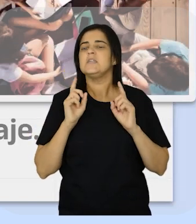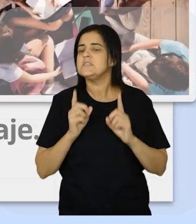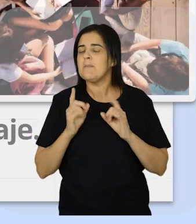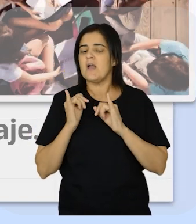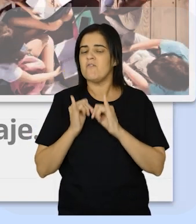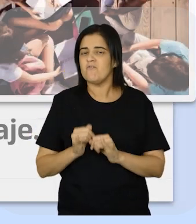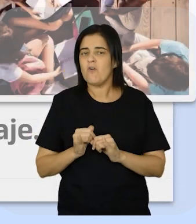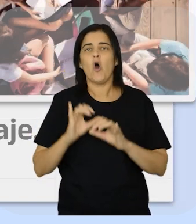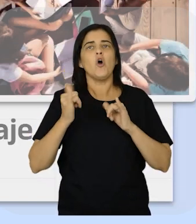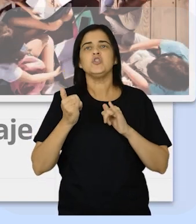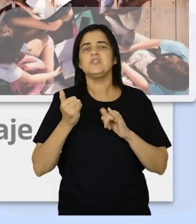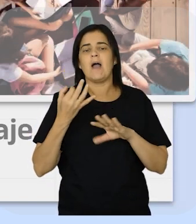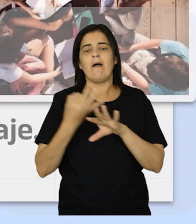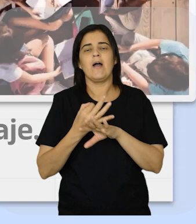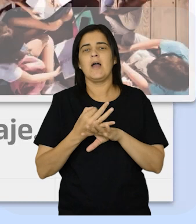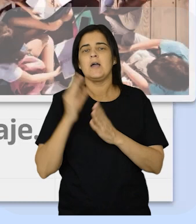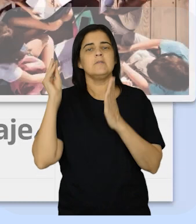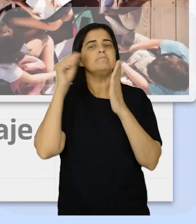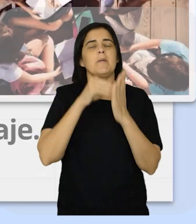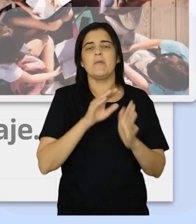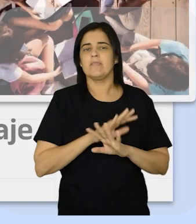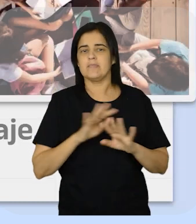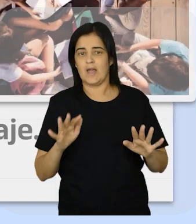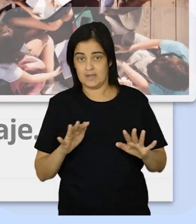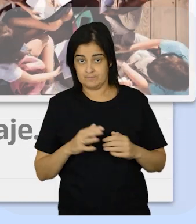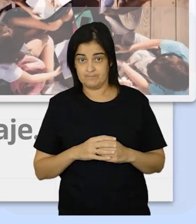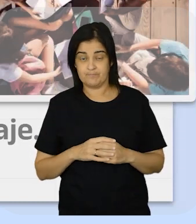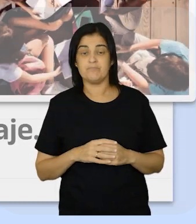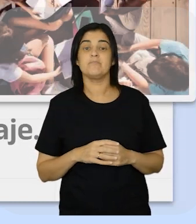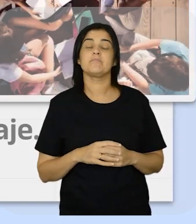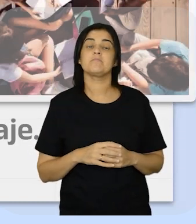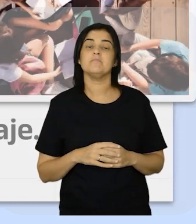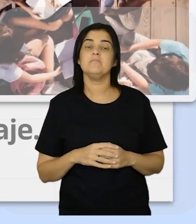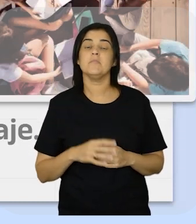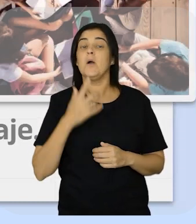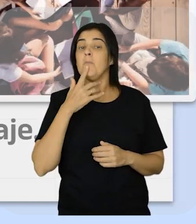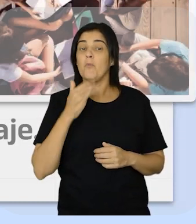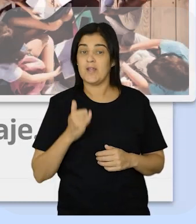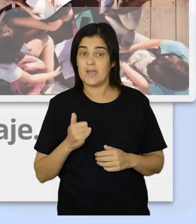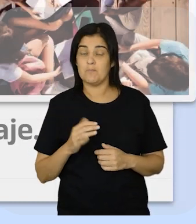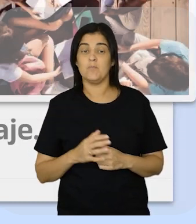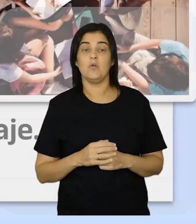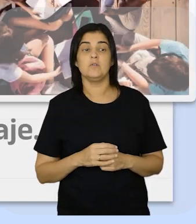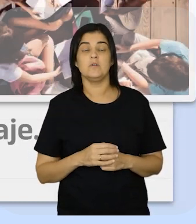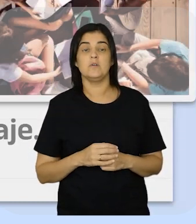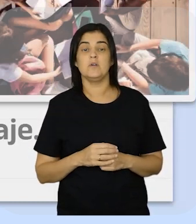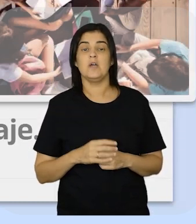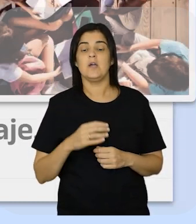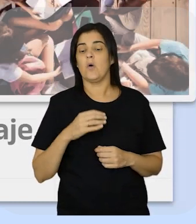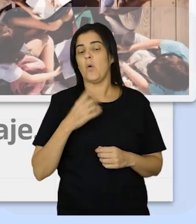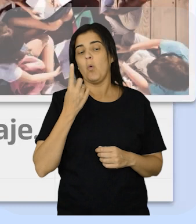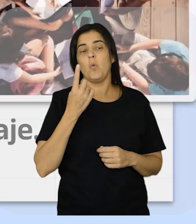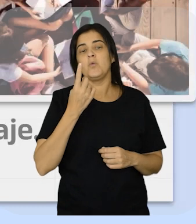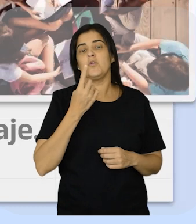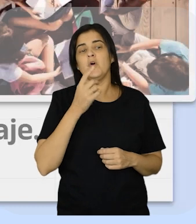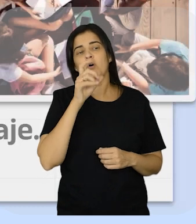estáticas o prefijadas. Esta es la teoría de Carol Dweck, que, por ejemplo, cuando uno